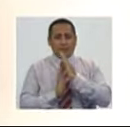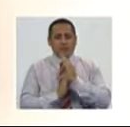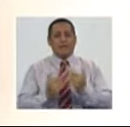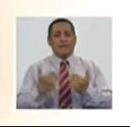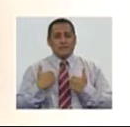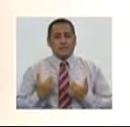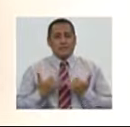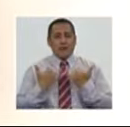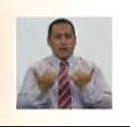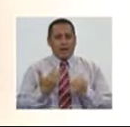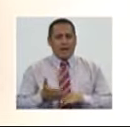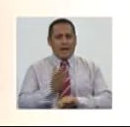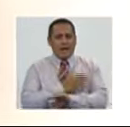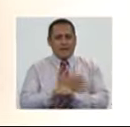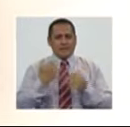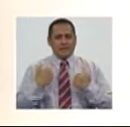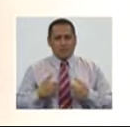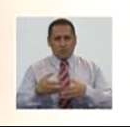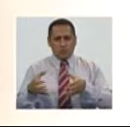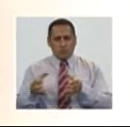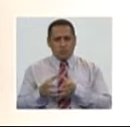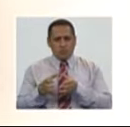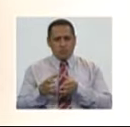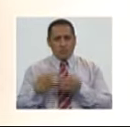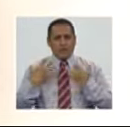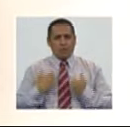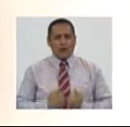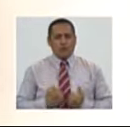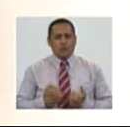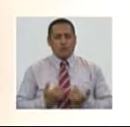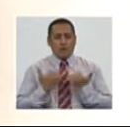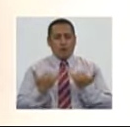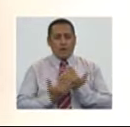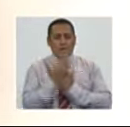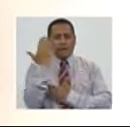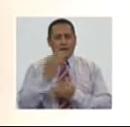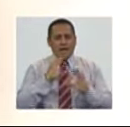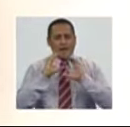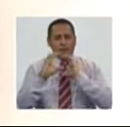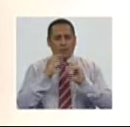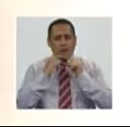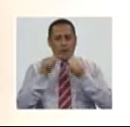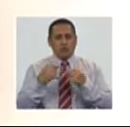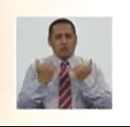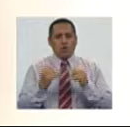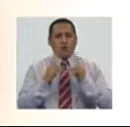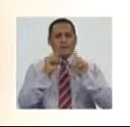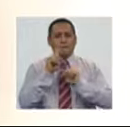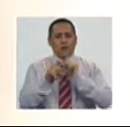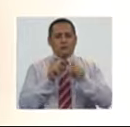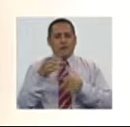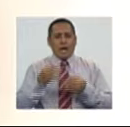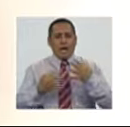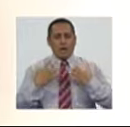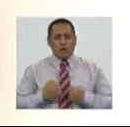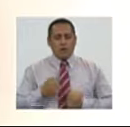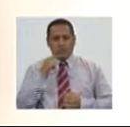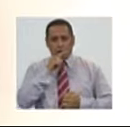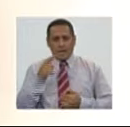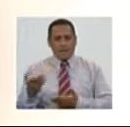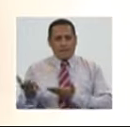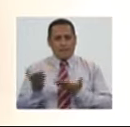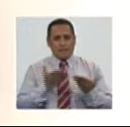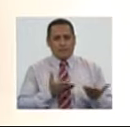defensoría del pueblo tiene desde ya una consultoría jurídica esta mañana en tus derechos hablamos de ello hoy consultoría jurídica